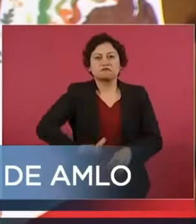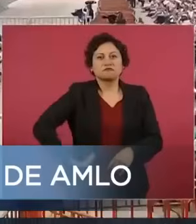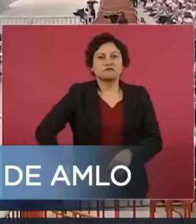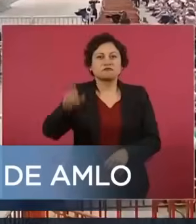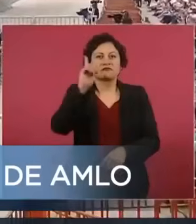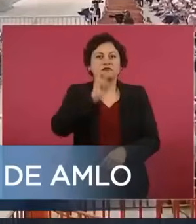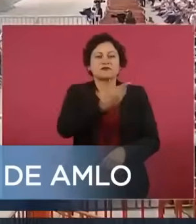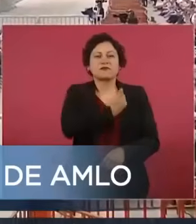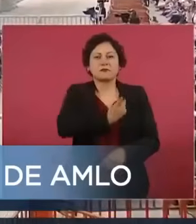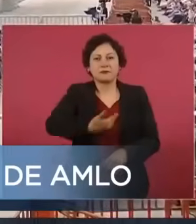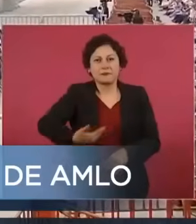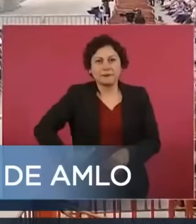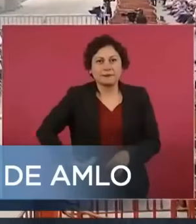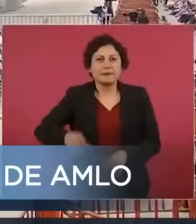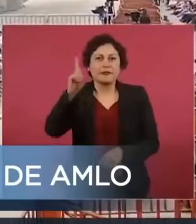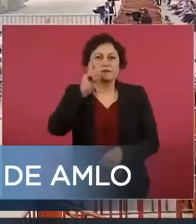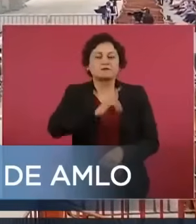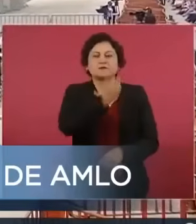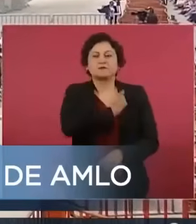¡Presidenta!